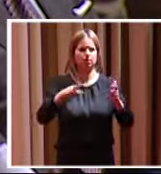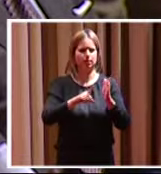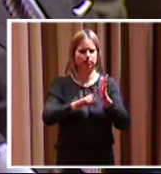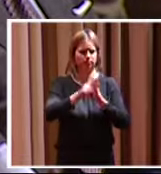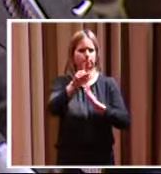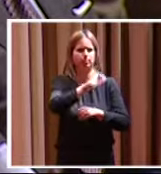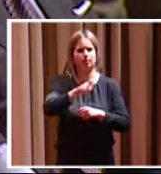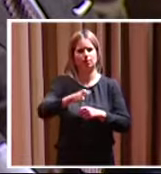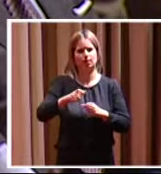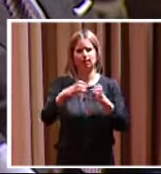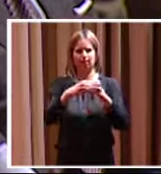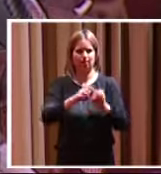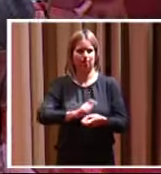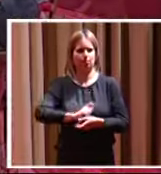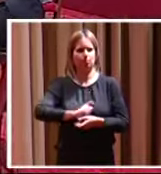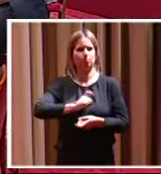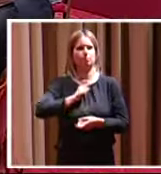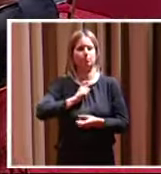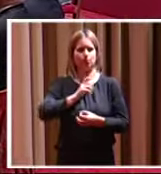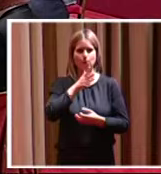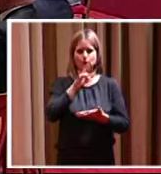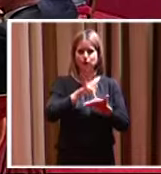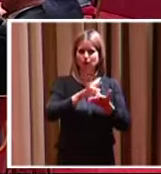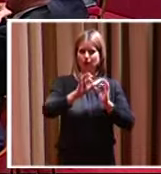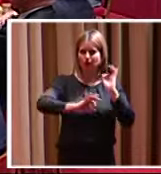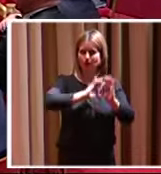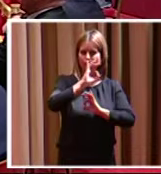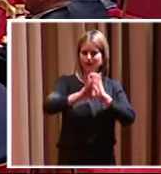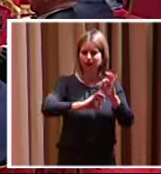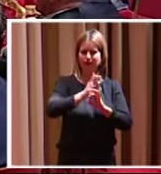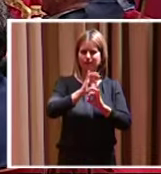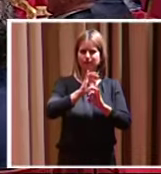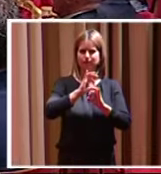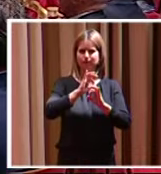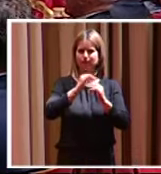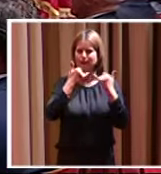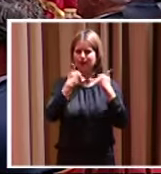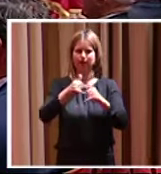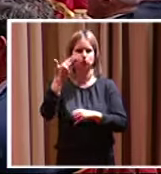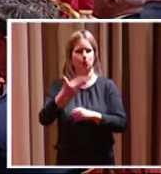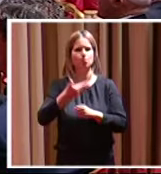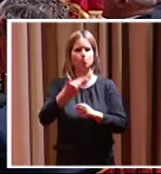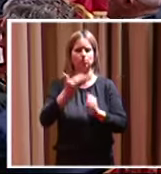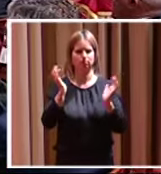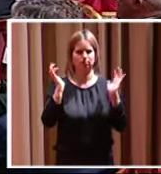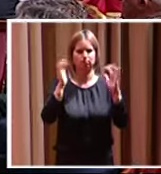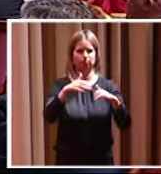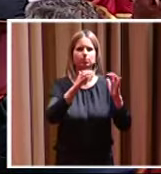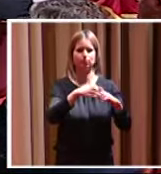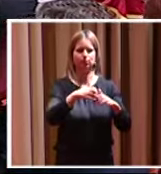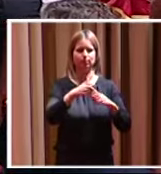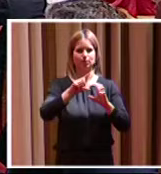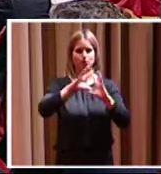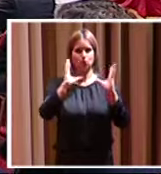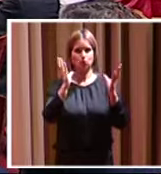nos crecemos los granadinos a la hora de organizar y acoger grandes eventos que son reconocidos